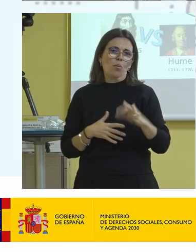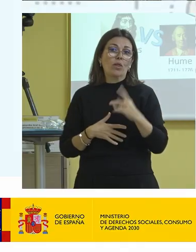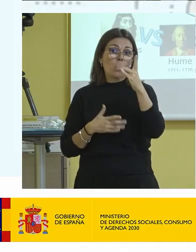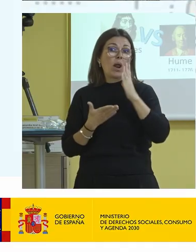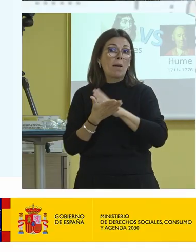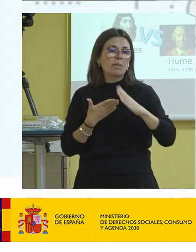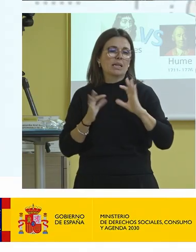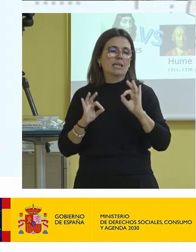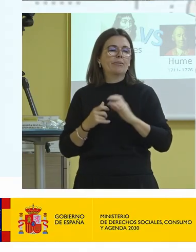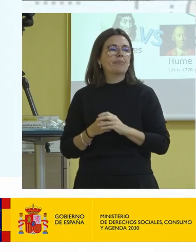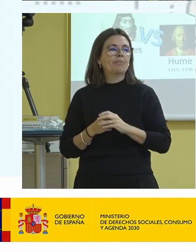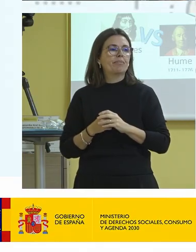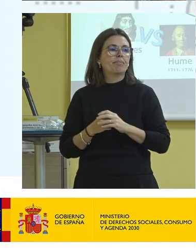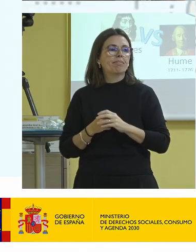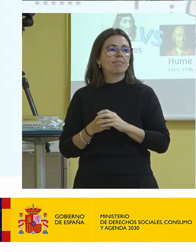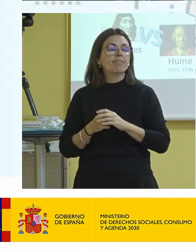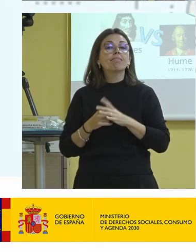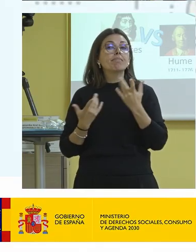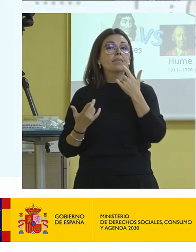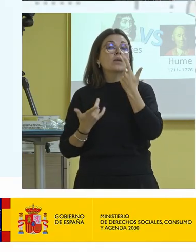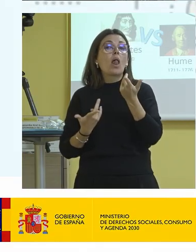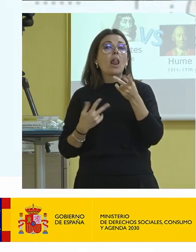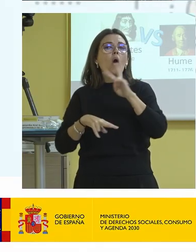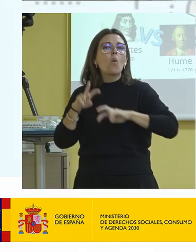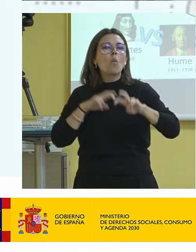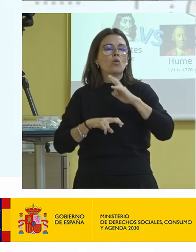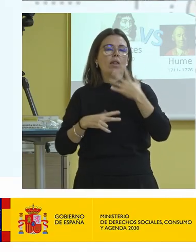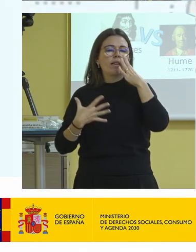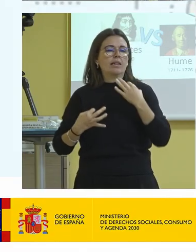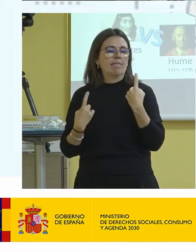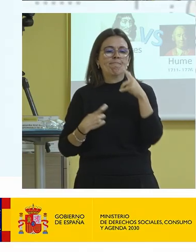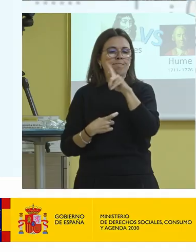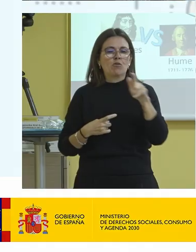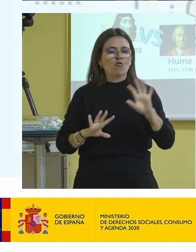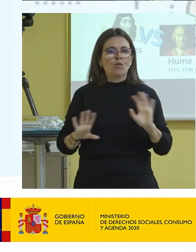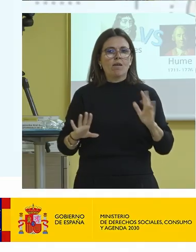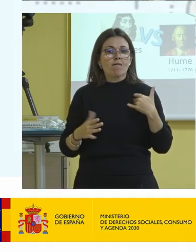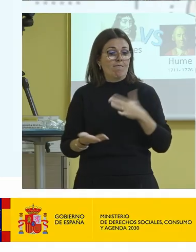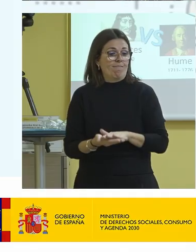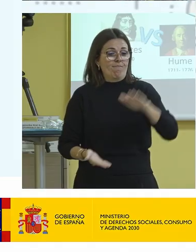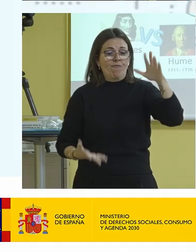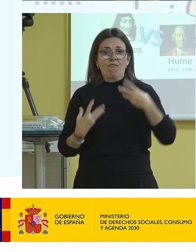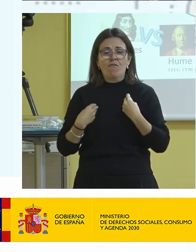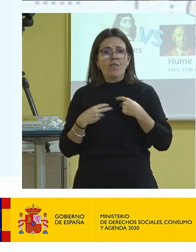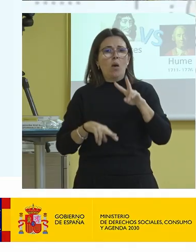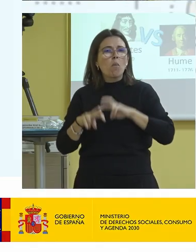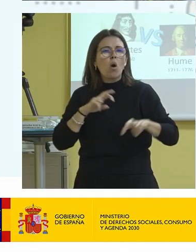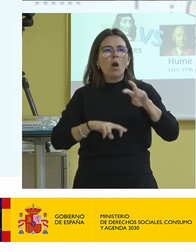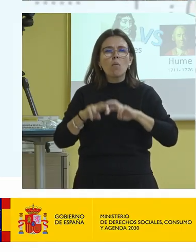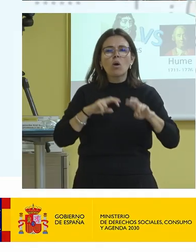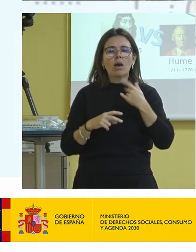parte que es inherente al ser humano, que es buscar certezas. Que nos pasamos la vida desde que nacemos buscando